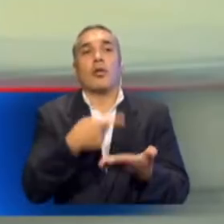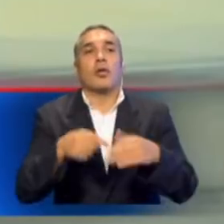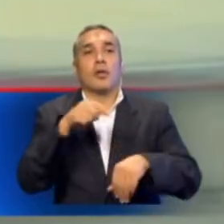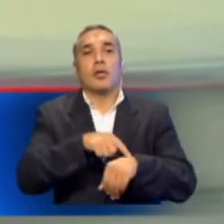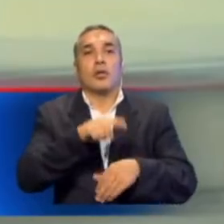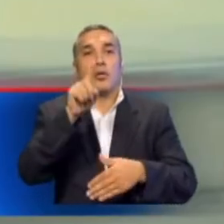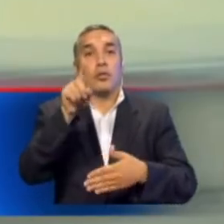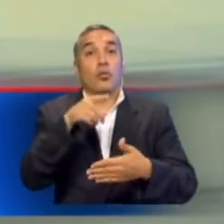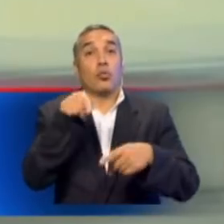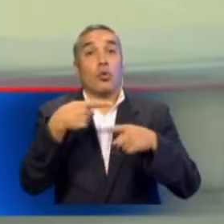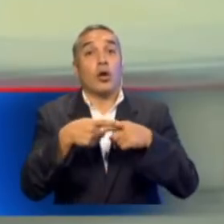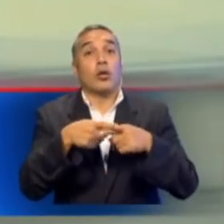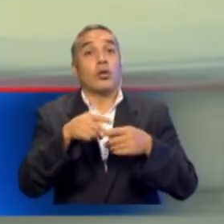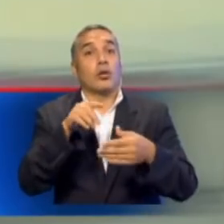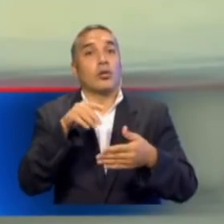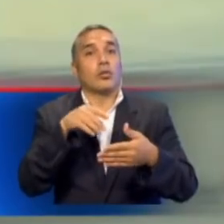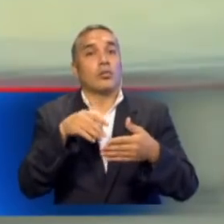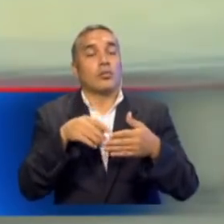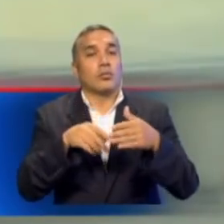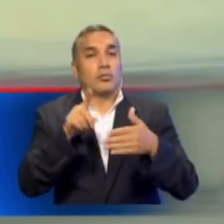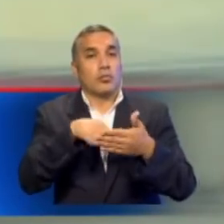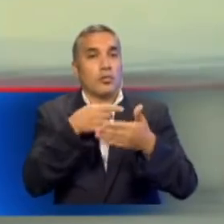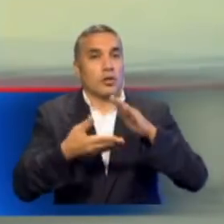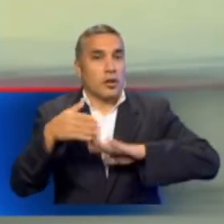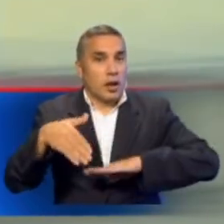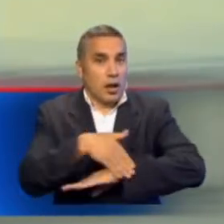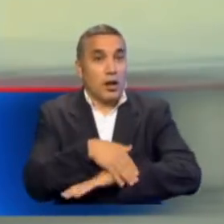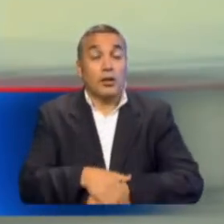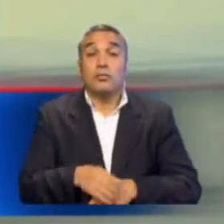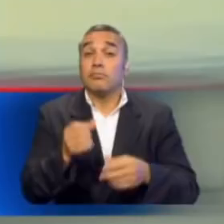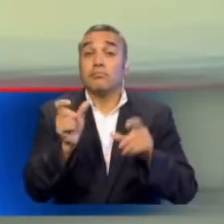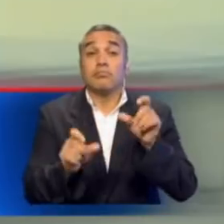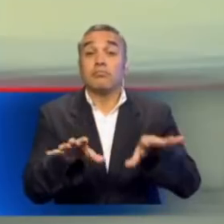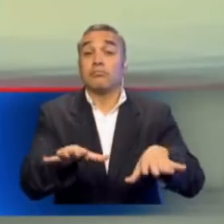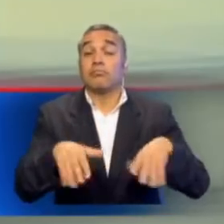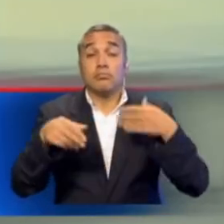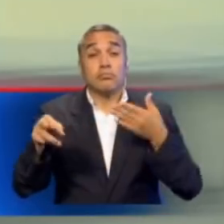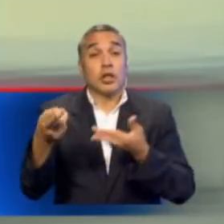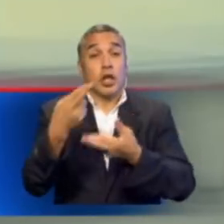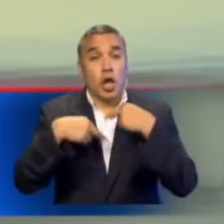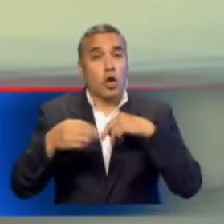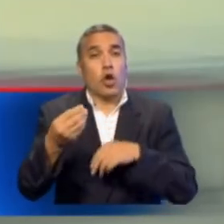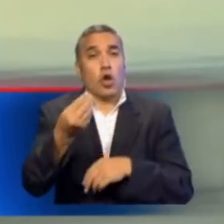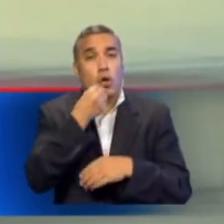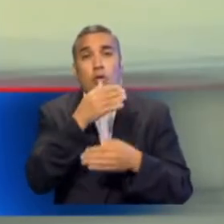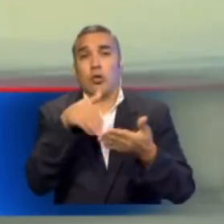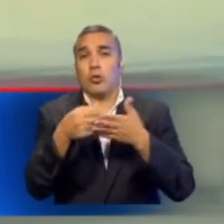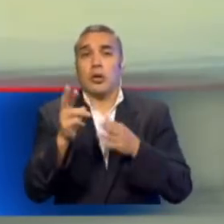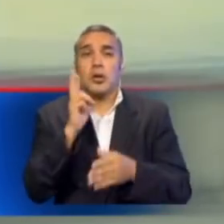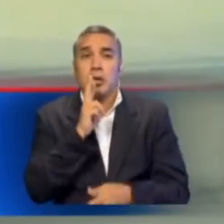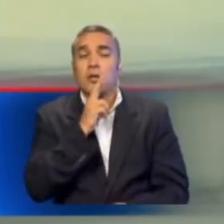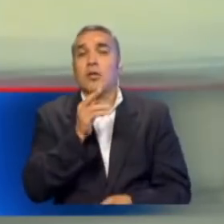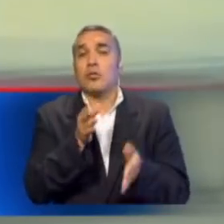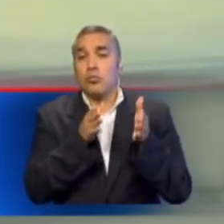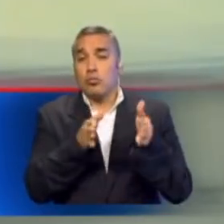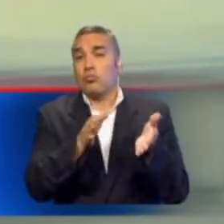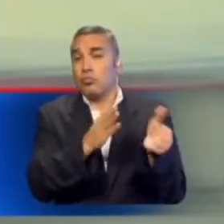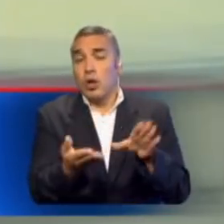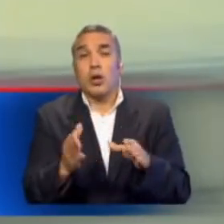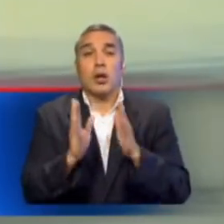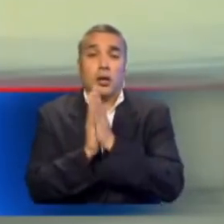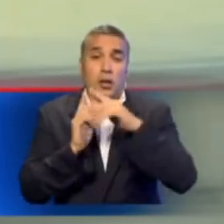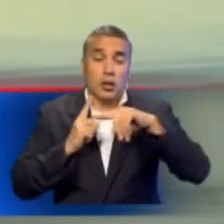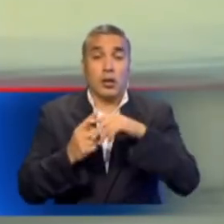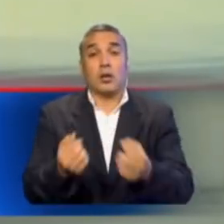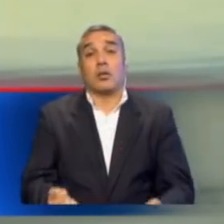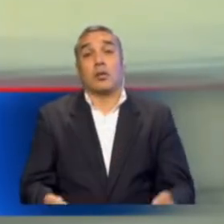horario de toque de queda. El aforo máximo permitido en establecimientos comerciales, patios de comidas, restaurantes, funerarias, iglesias,